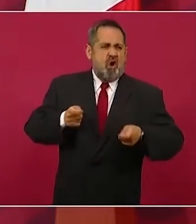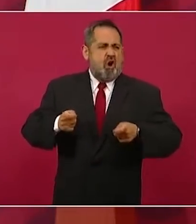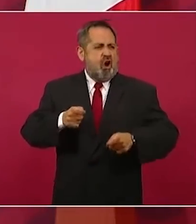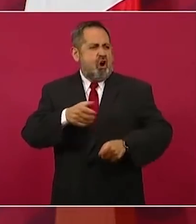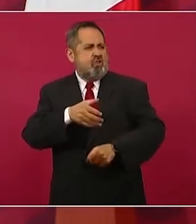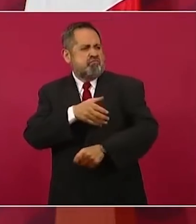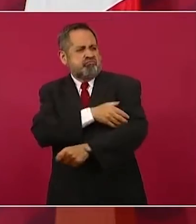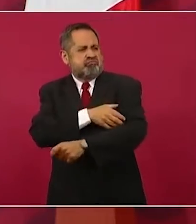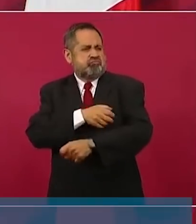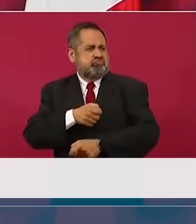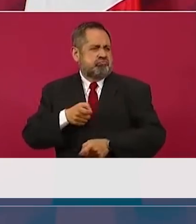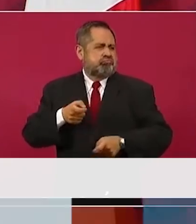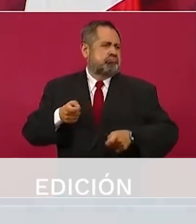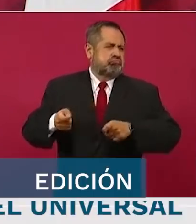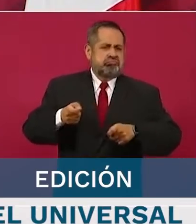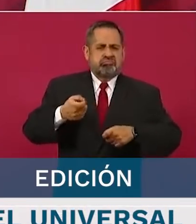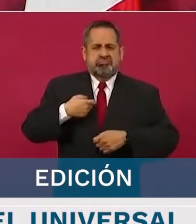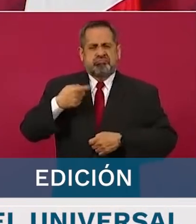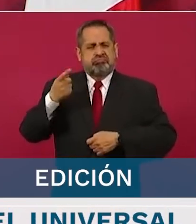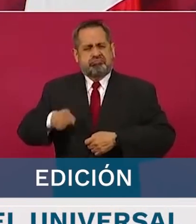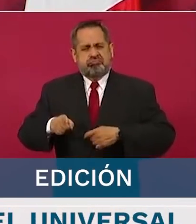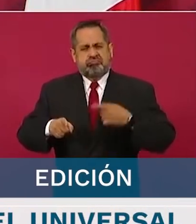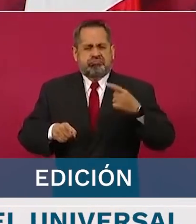cuando se sentían